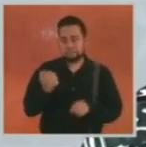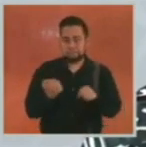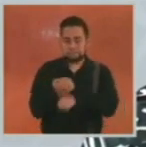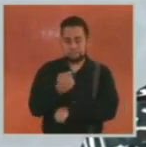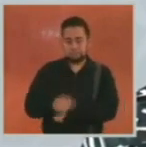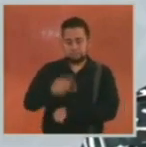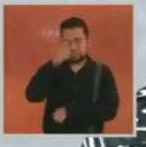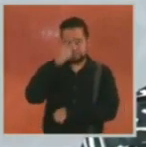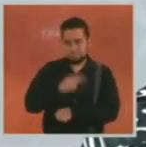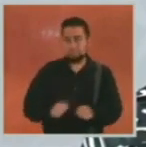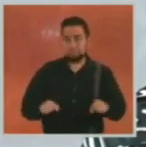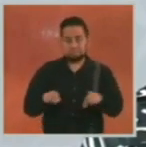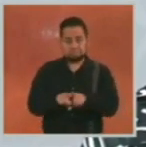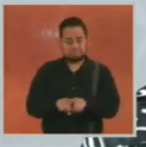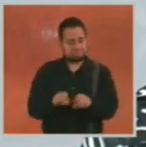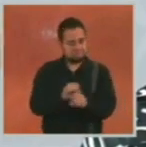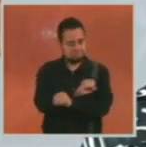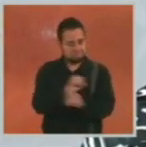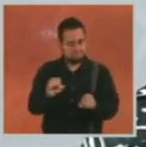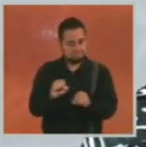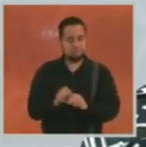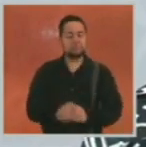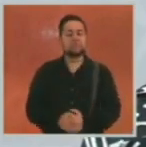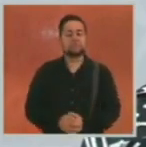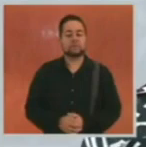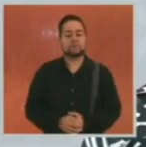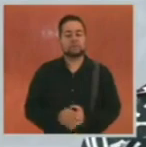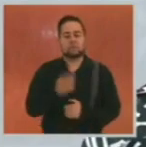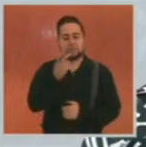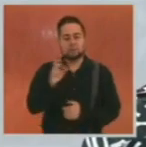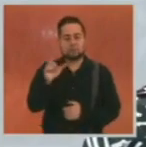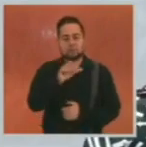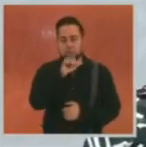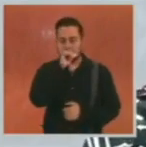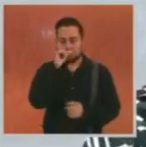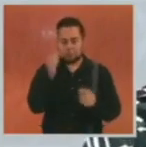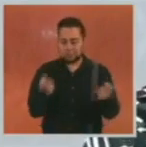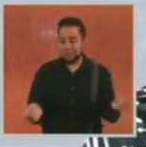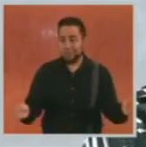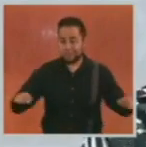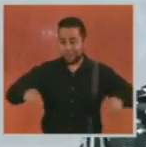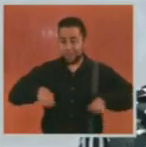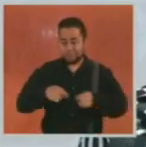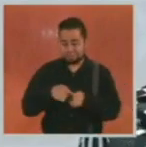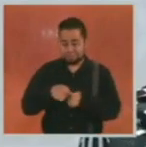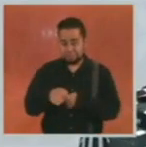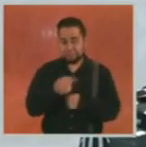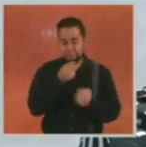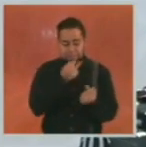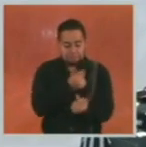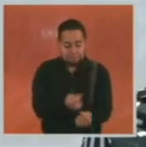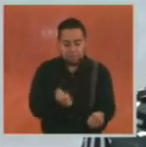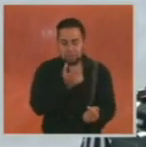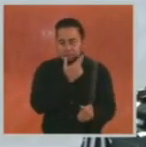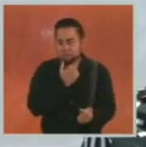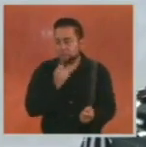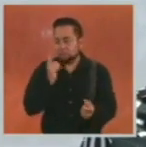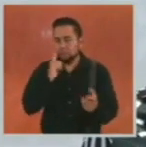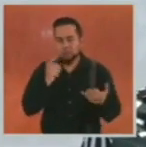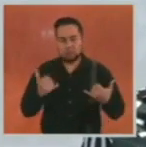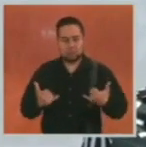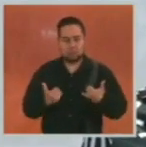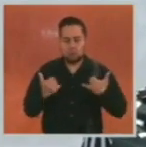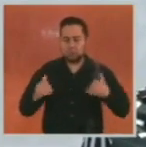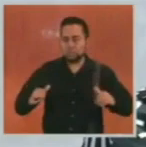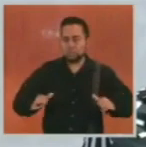de la República lo tiene por eso cuando viene la guelaguetza niños niñas jóvenes